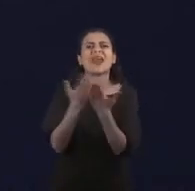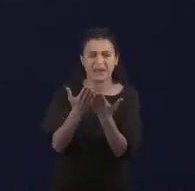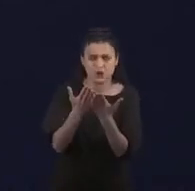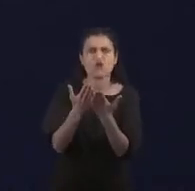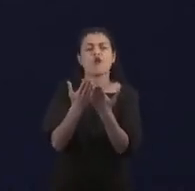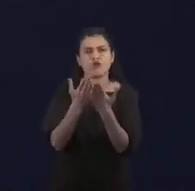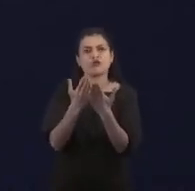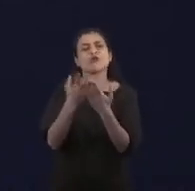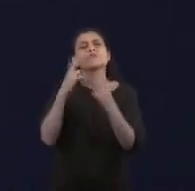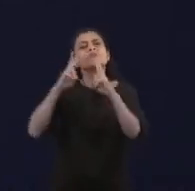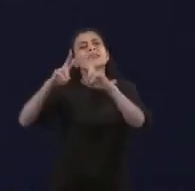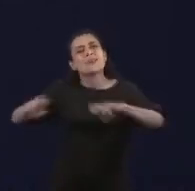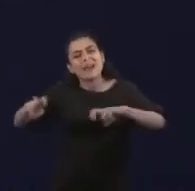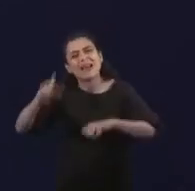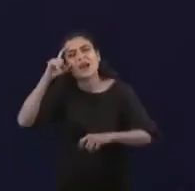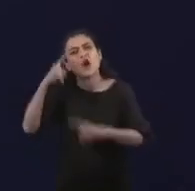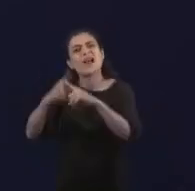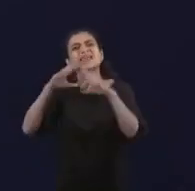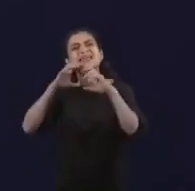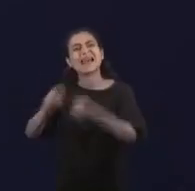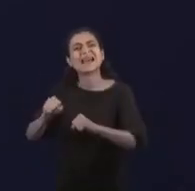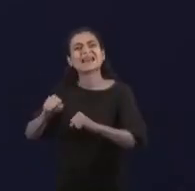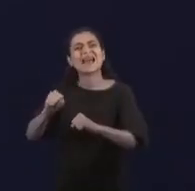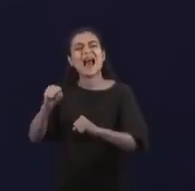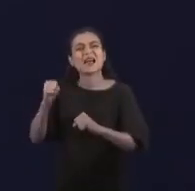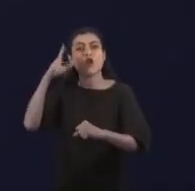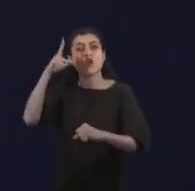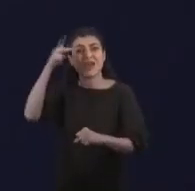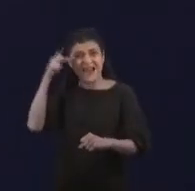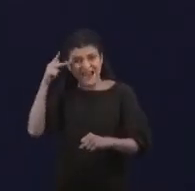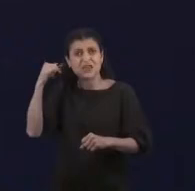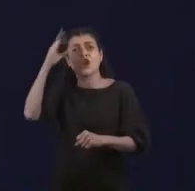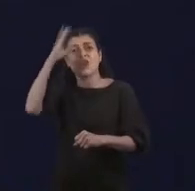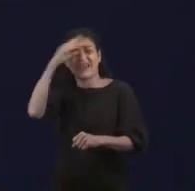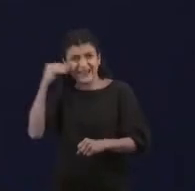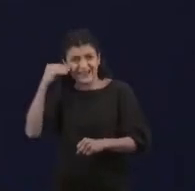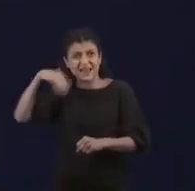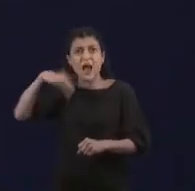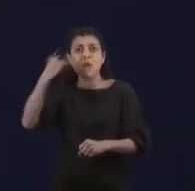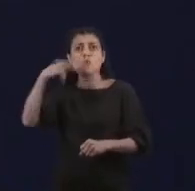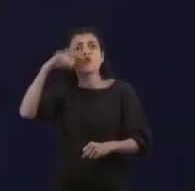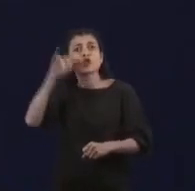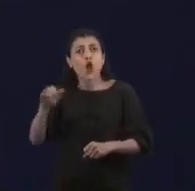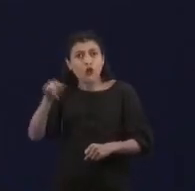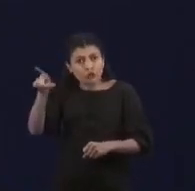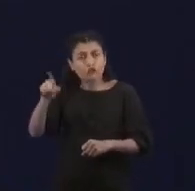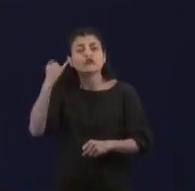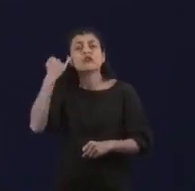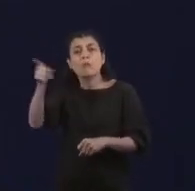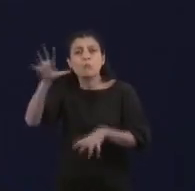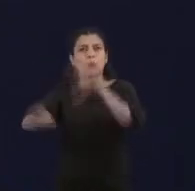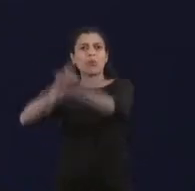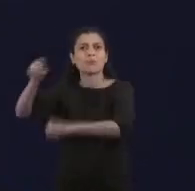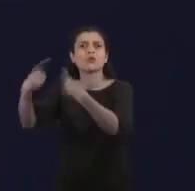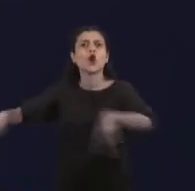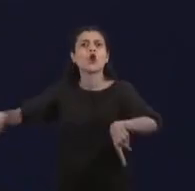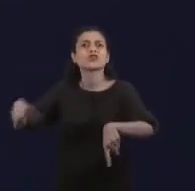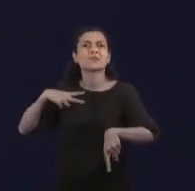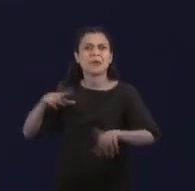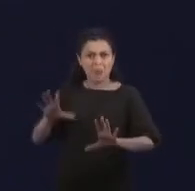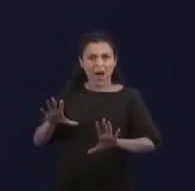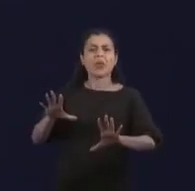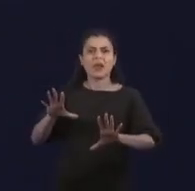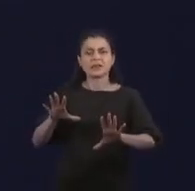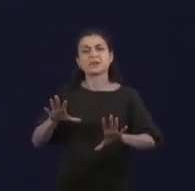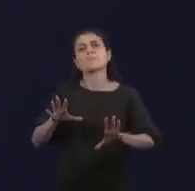secretario privado y ex asesor presidencial de Néstor y Cristina Kirchner, Daniel Muñoz, por el entramado de coimas y corrupción en la obra